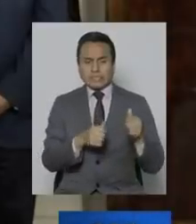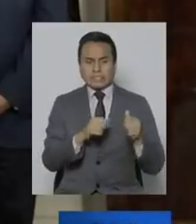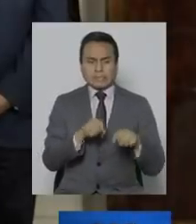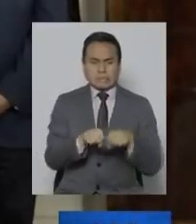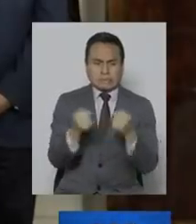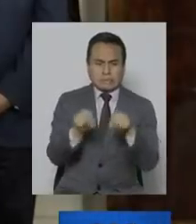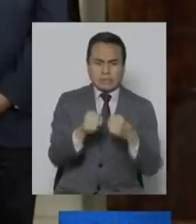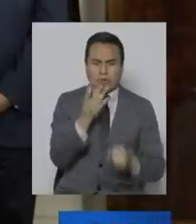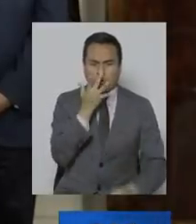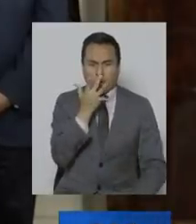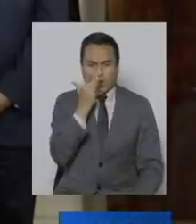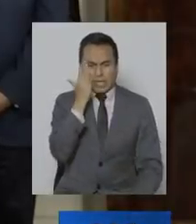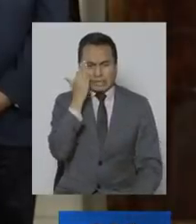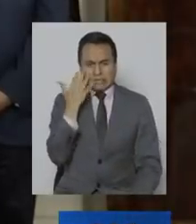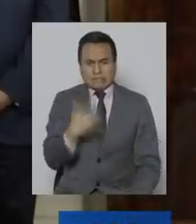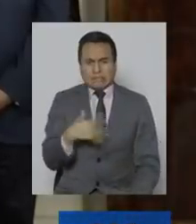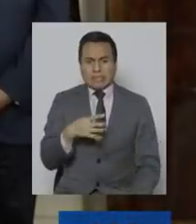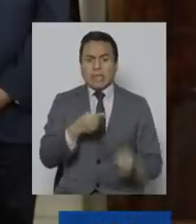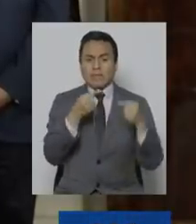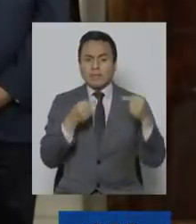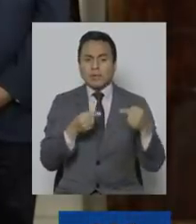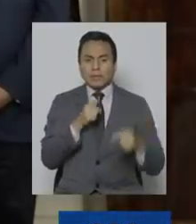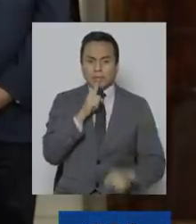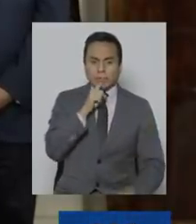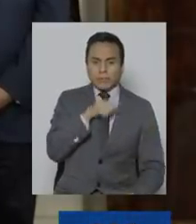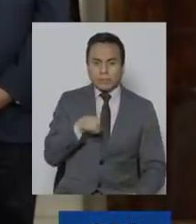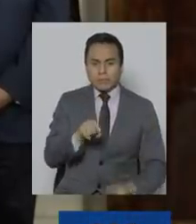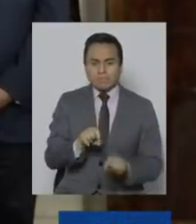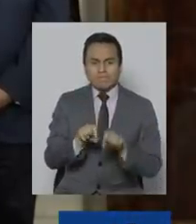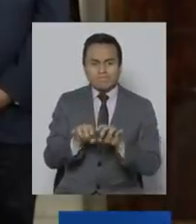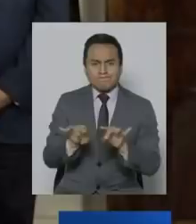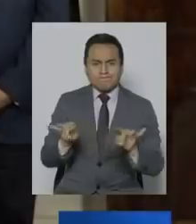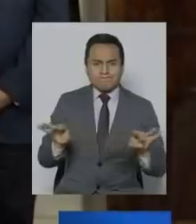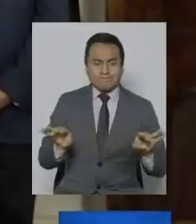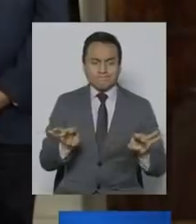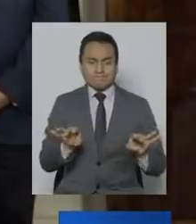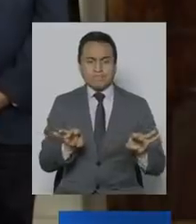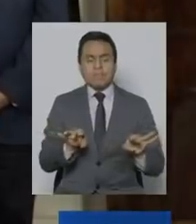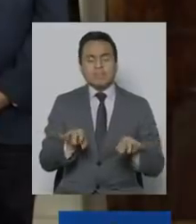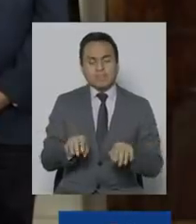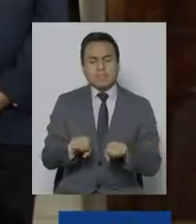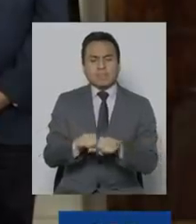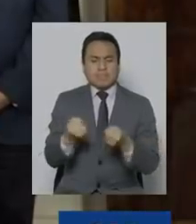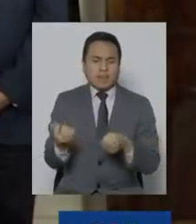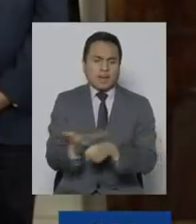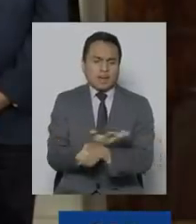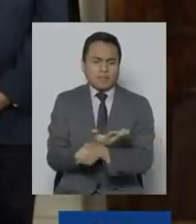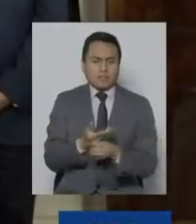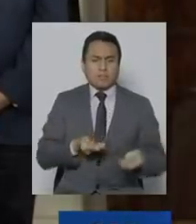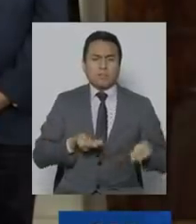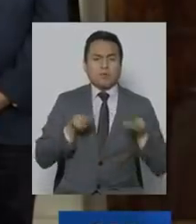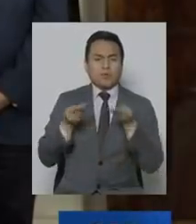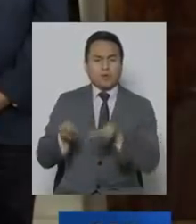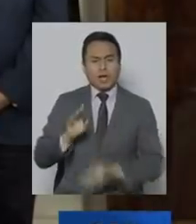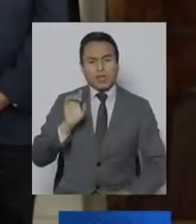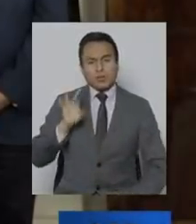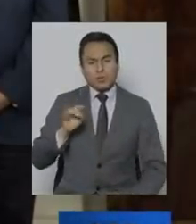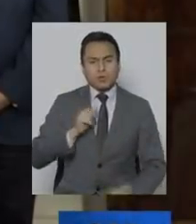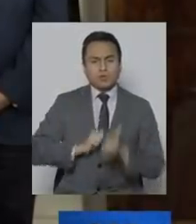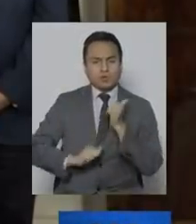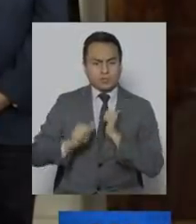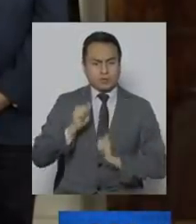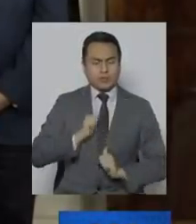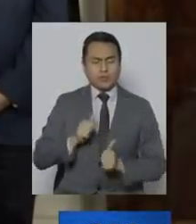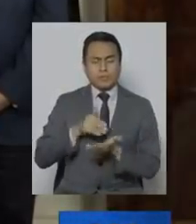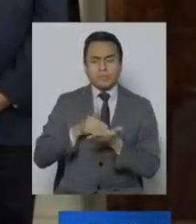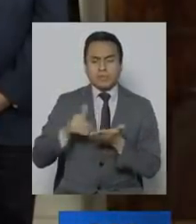cruel. Es un enemigo silencioso, pero que hace su daño y provoca dolor y sufrimiento